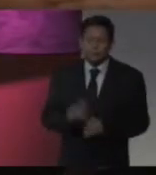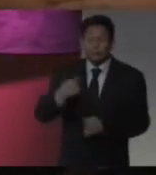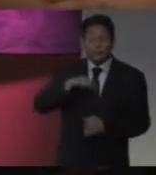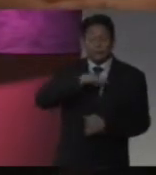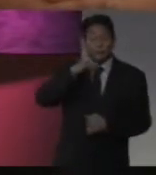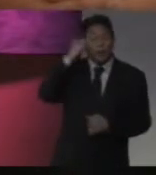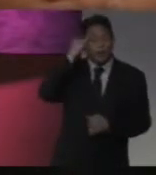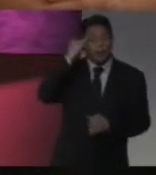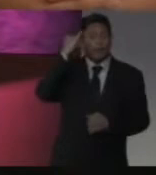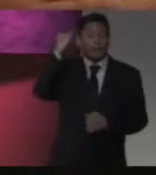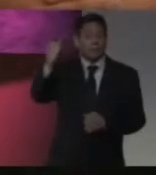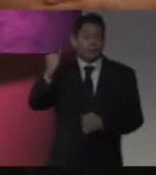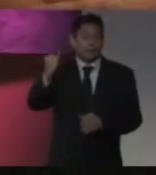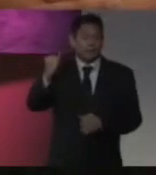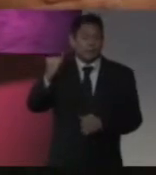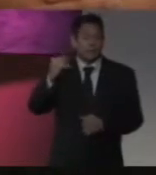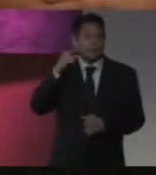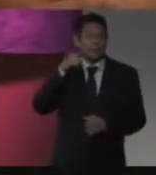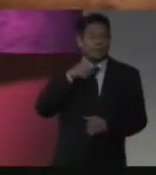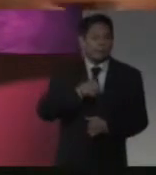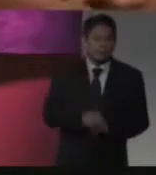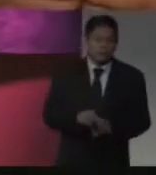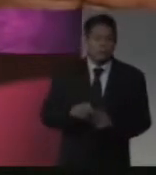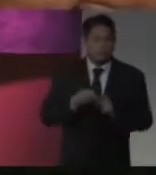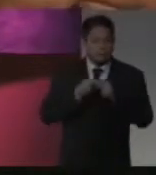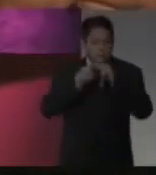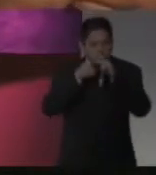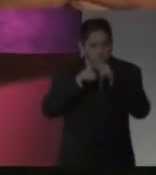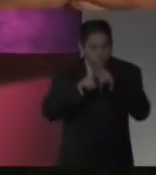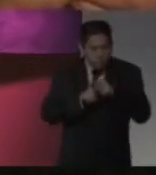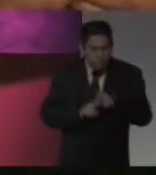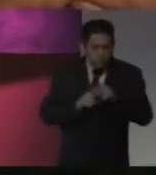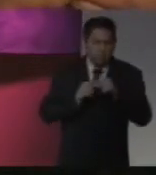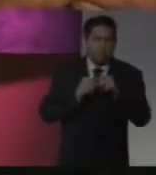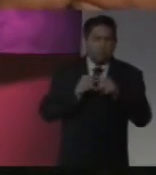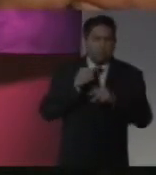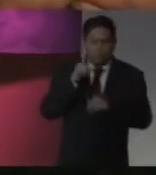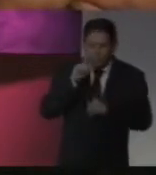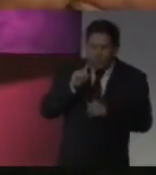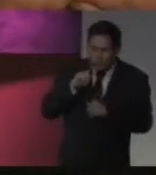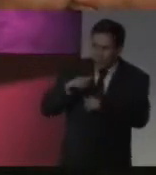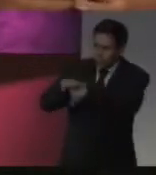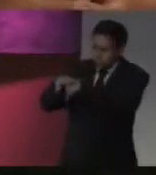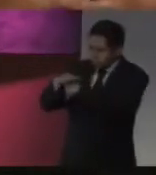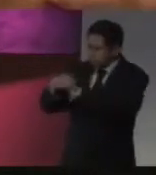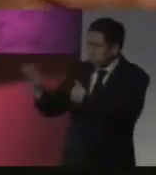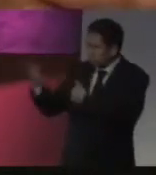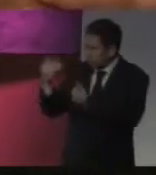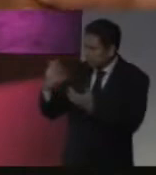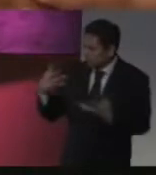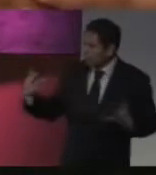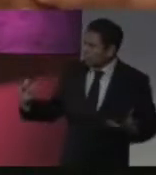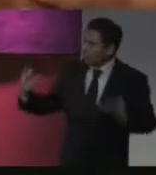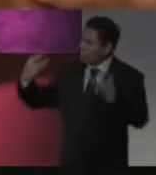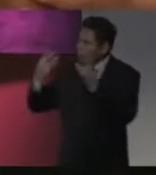ideamos, ¿verdad? Empezamos a construir con las mujeres con las que